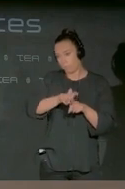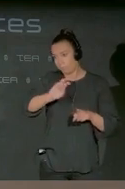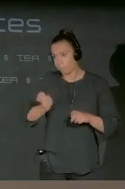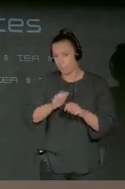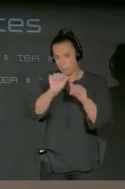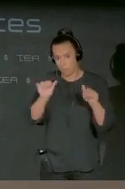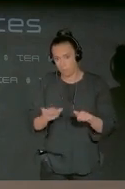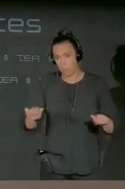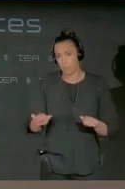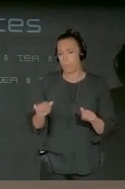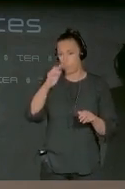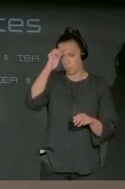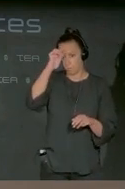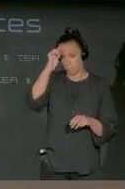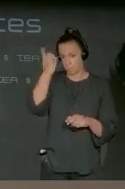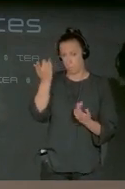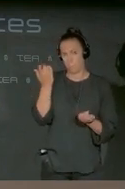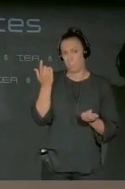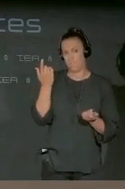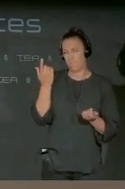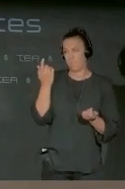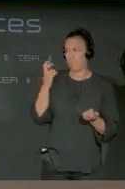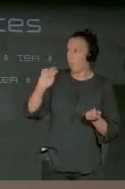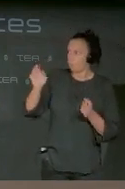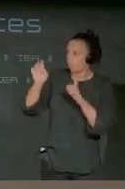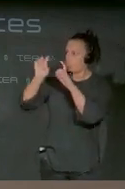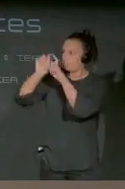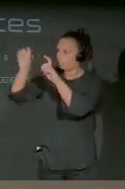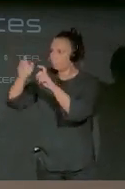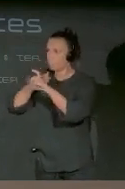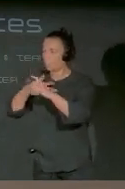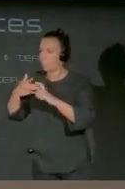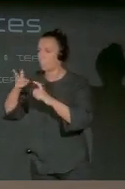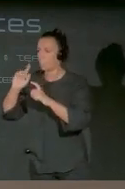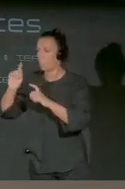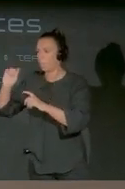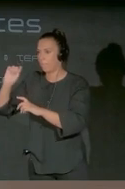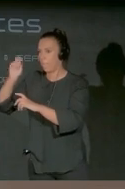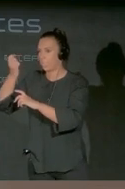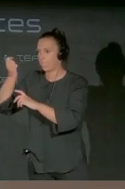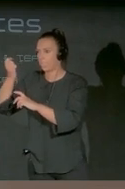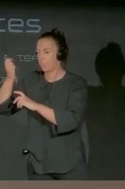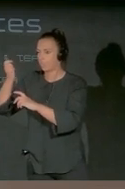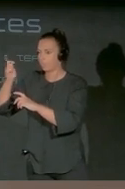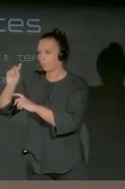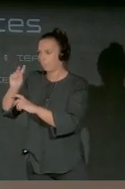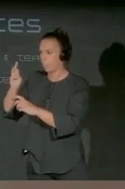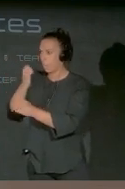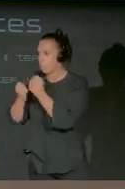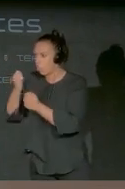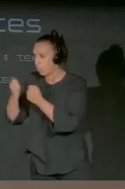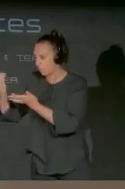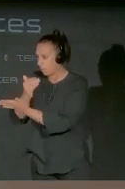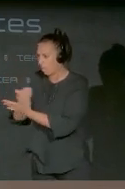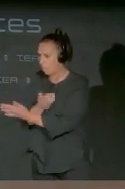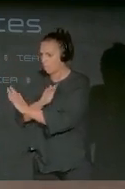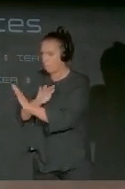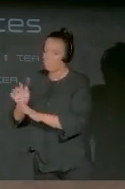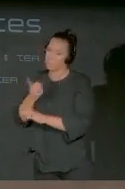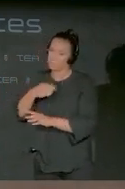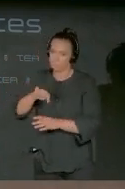diversos videojuegos de grandes franquicias centradas en el beneficio y el éxito comercial. Un mayor apoyo a estos estudios les garantizaría aún